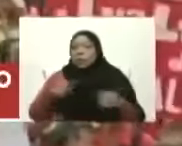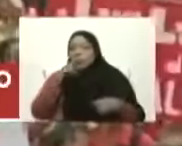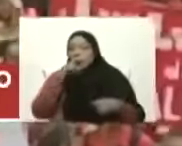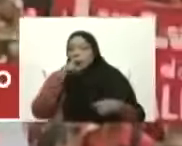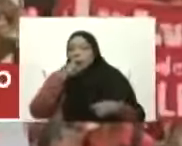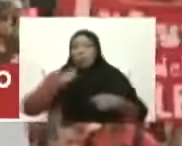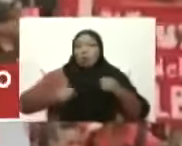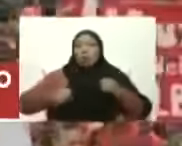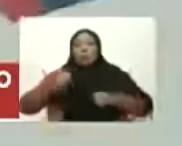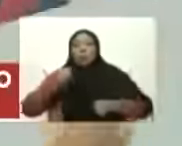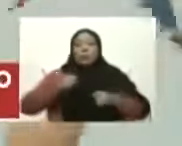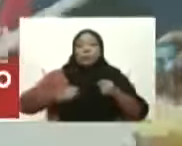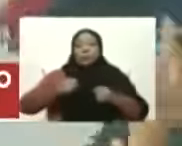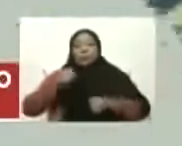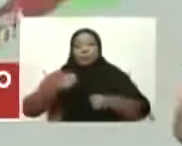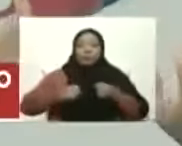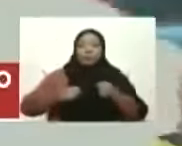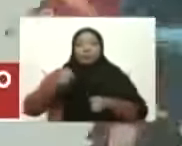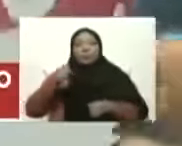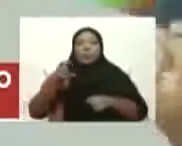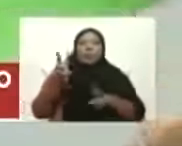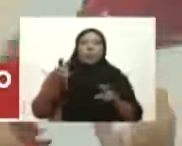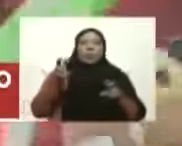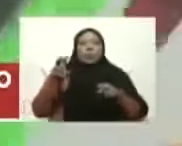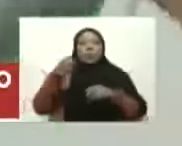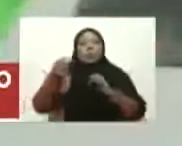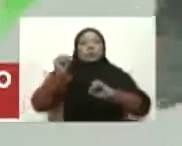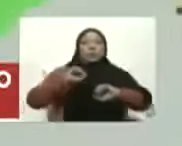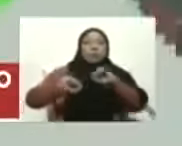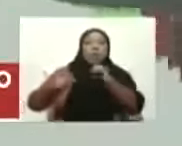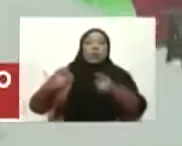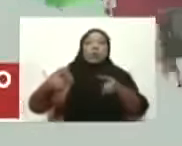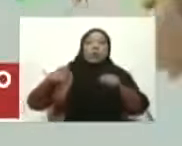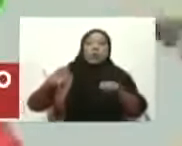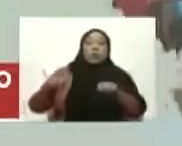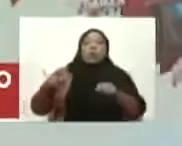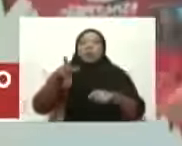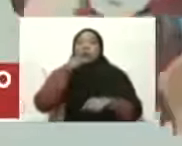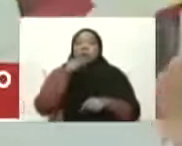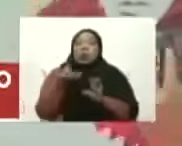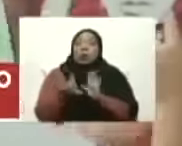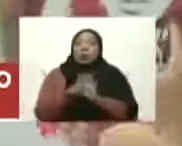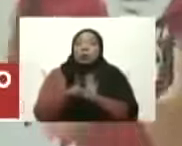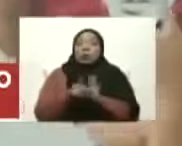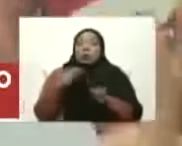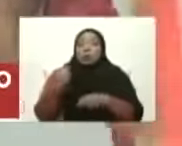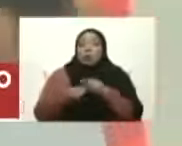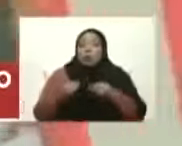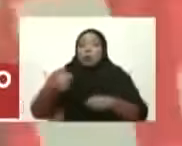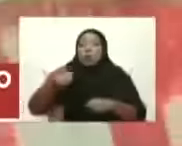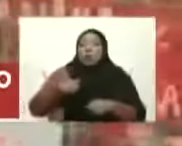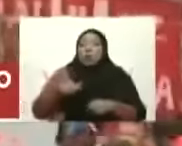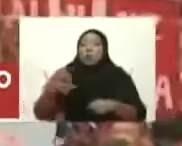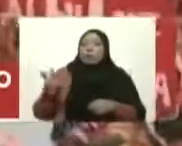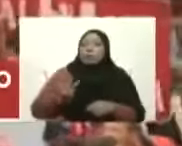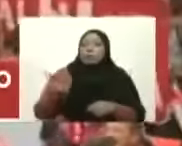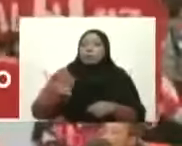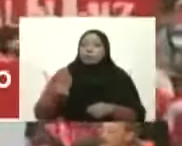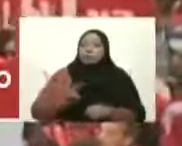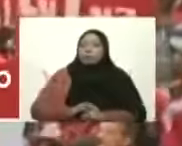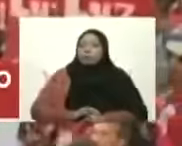Nicolás Maduro, y a rechazar nuevamente las medidas coercitivas que ilegalmente han sido impuestas a...